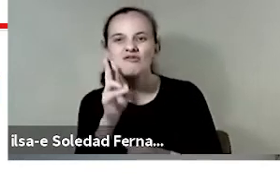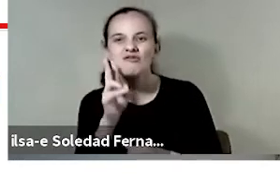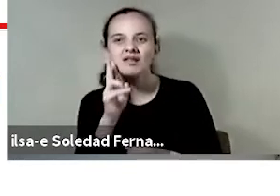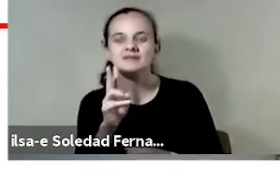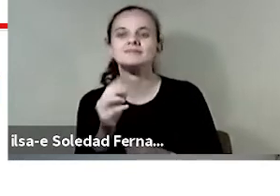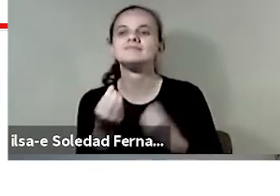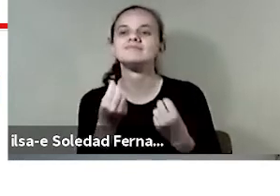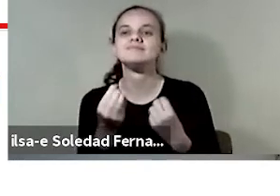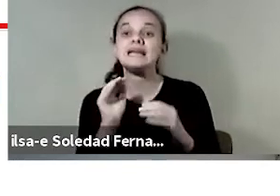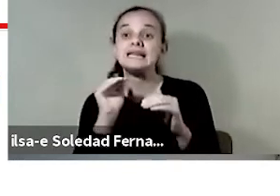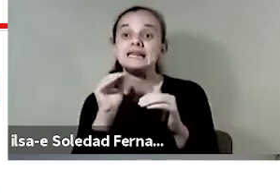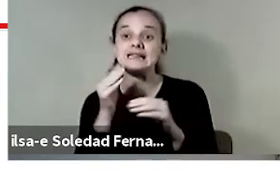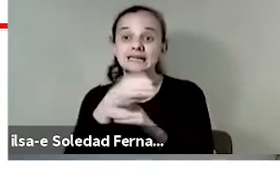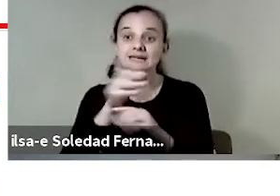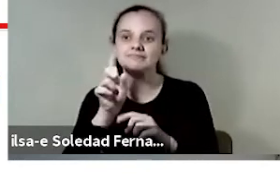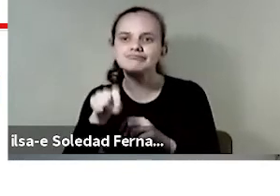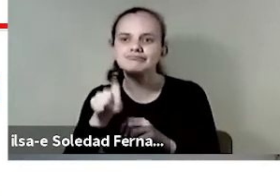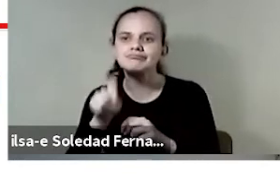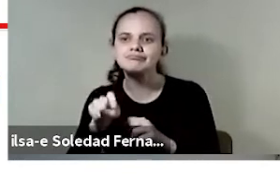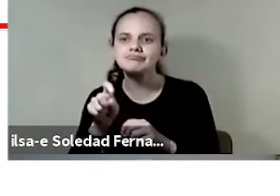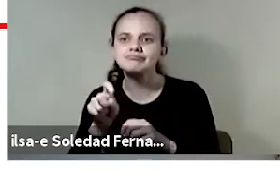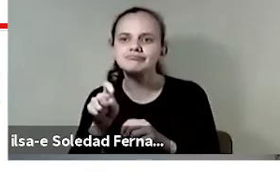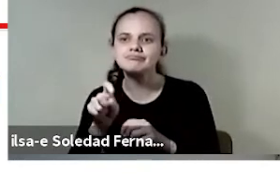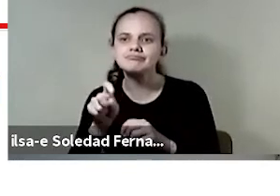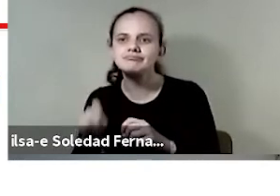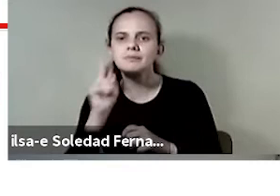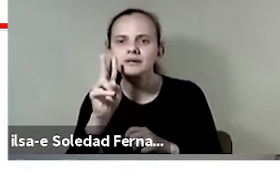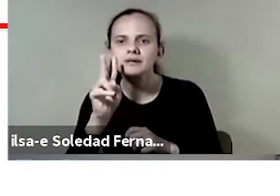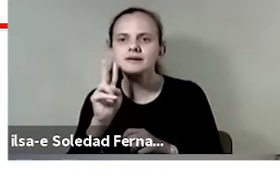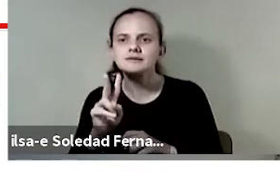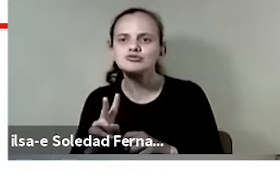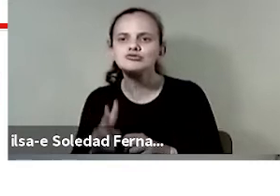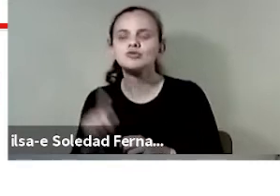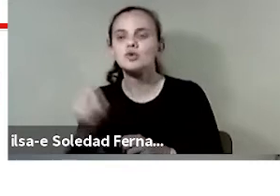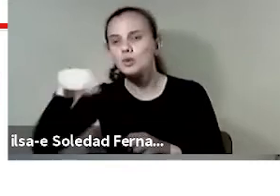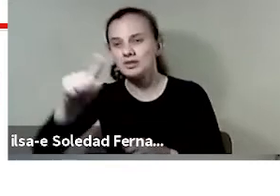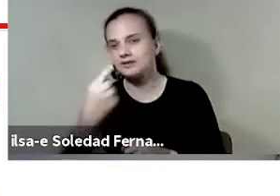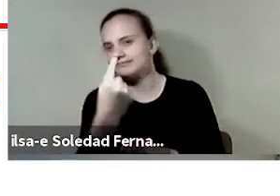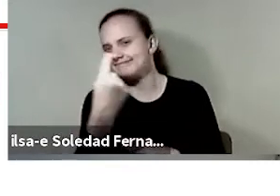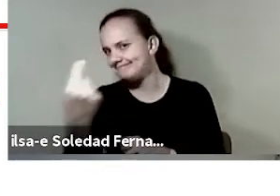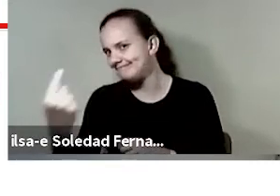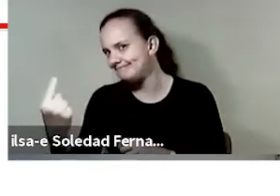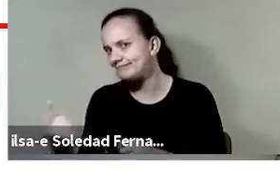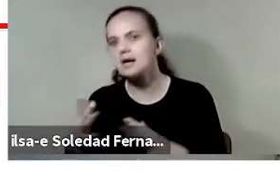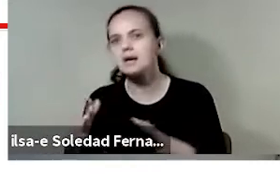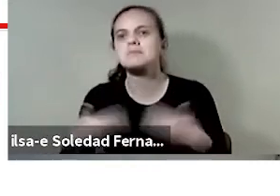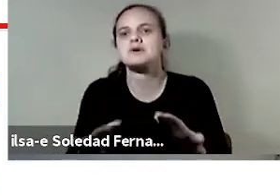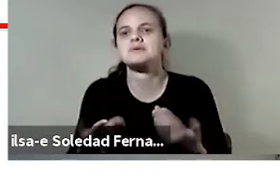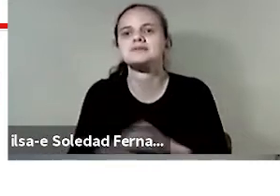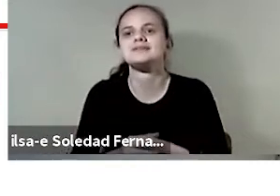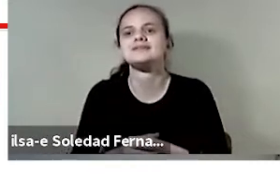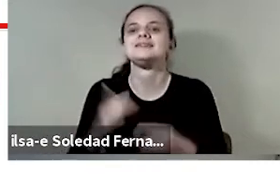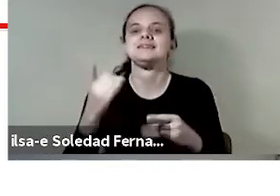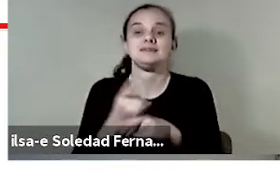ustedes, presten atención ahora, después lo ven con el video o con el material, entren a la página y empiecen a